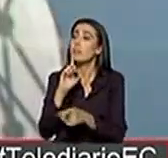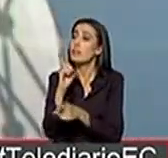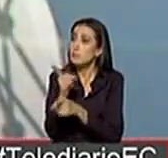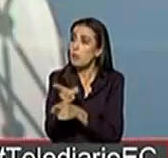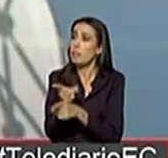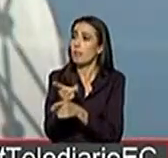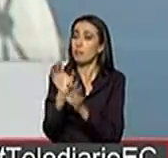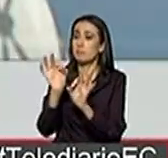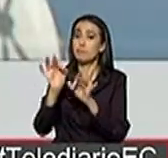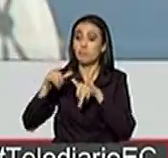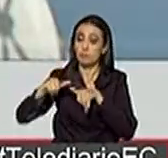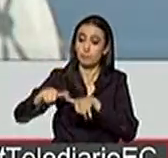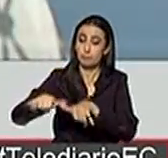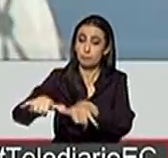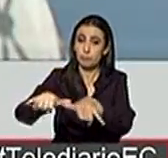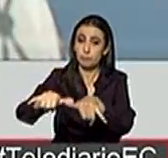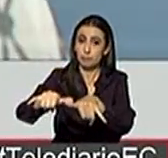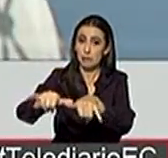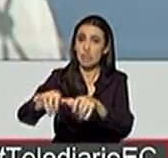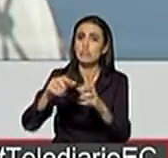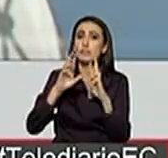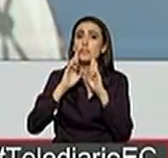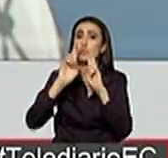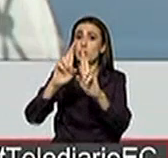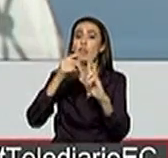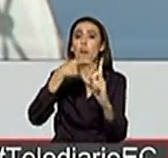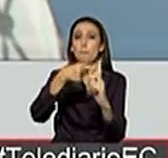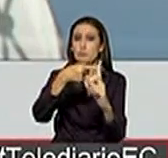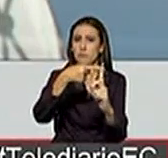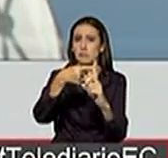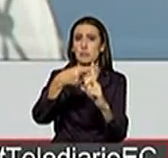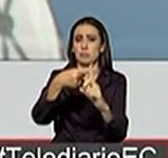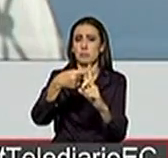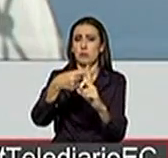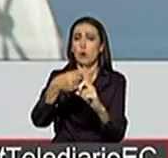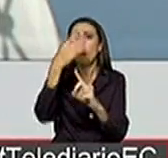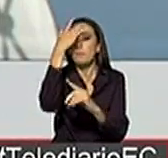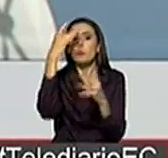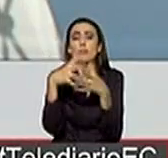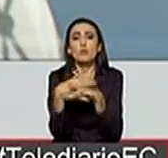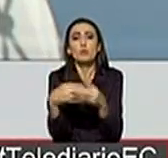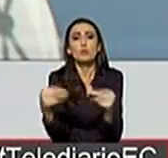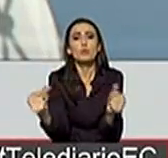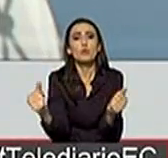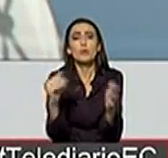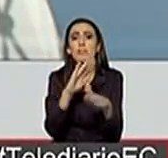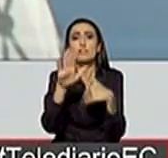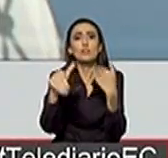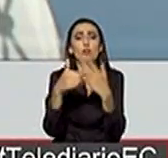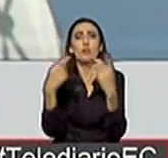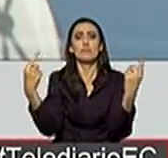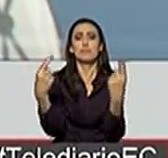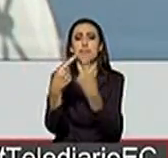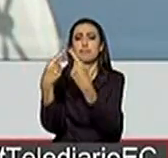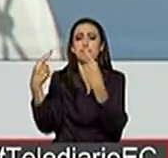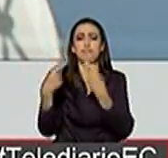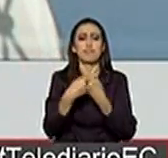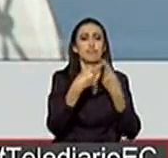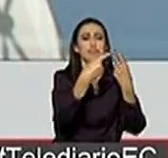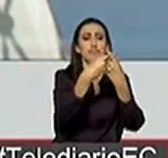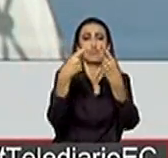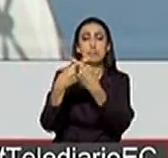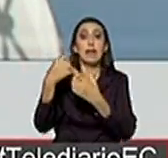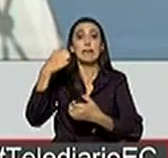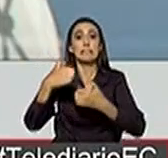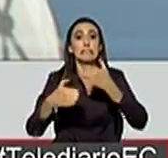paso positivo para la resolución del conflicto que durante estos días nos ha sometido en realidad